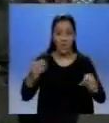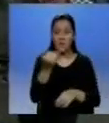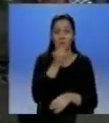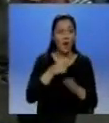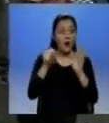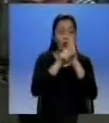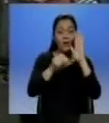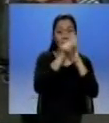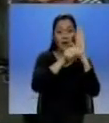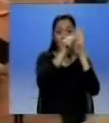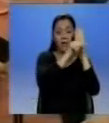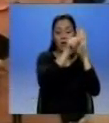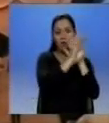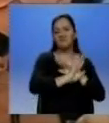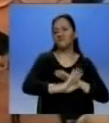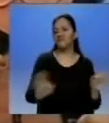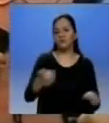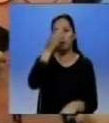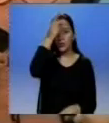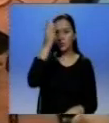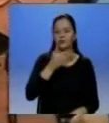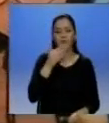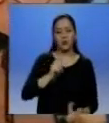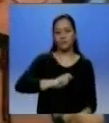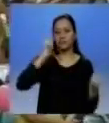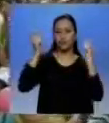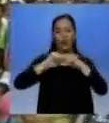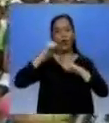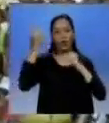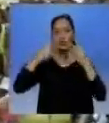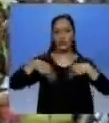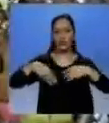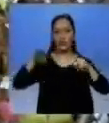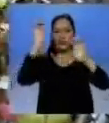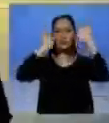contra la Revolución Ciudadana. Alfonso Reyes Cruzati, Gama Noticias.